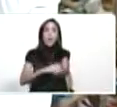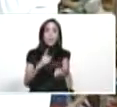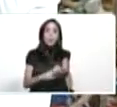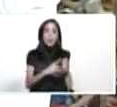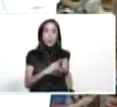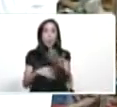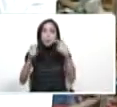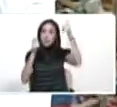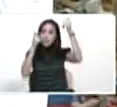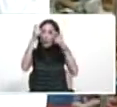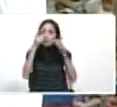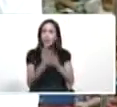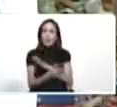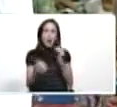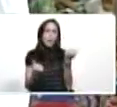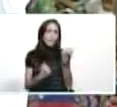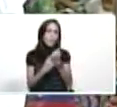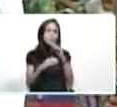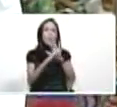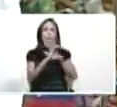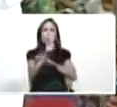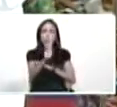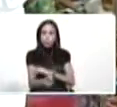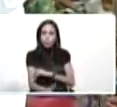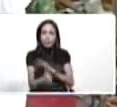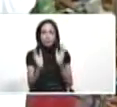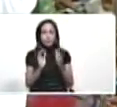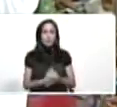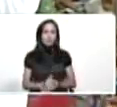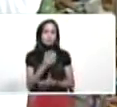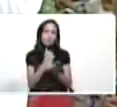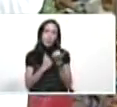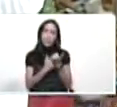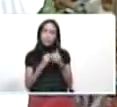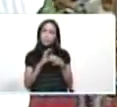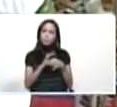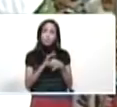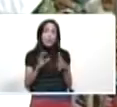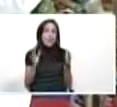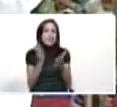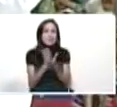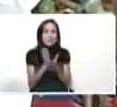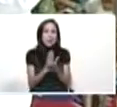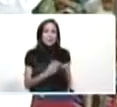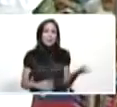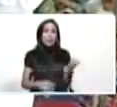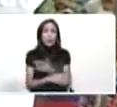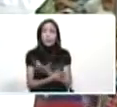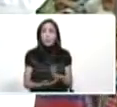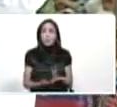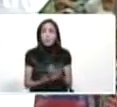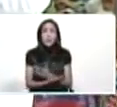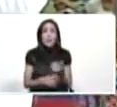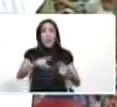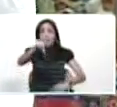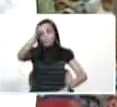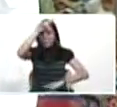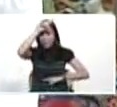patria, que se arrepientan por mil años. Una